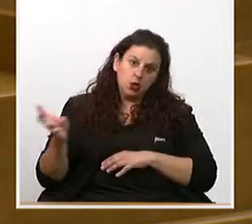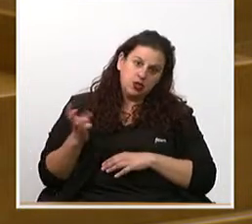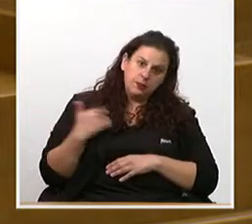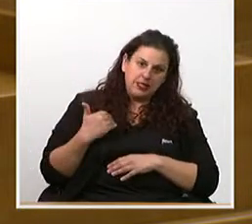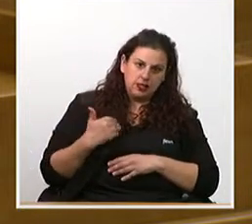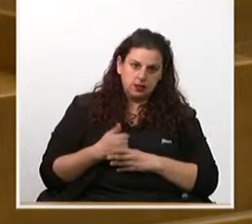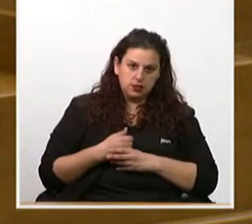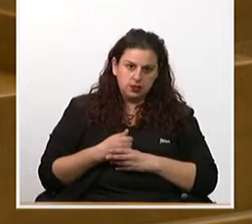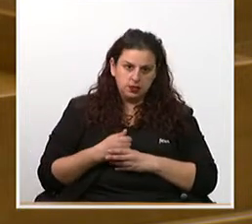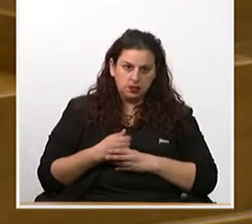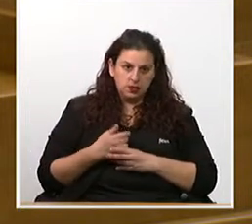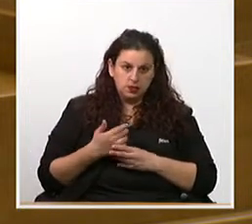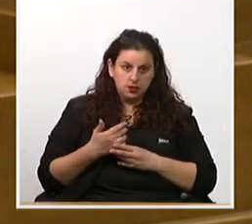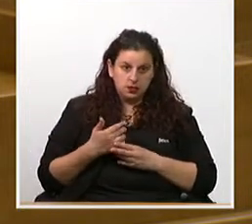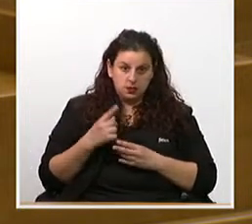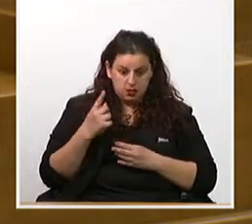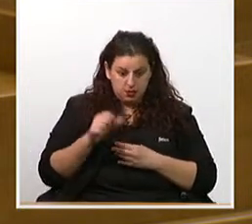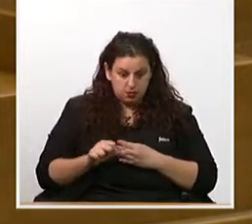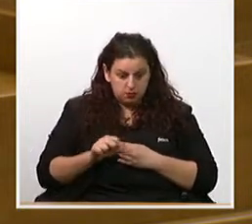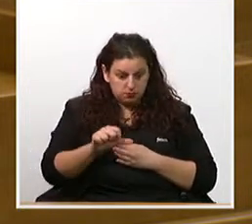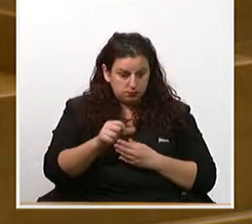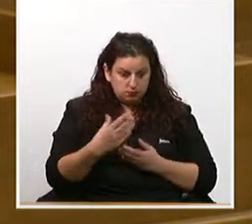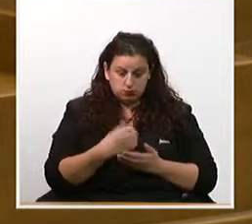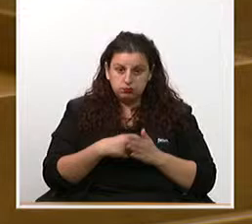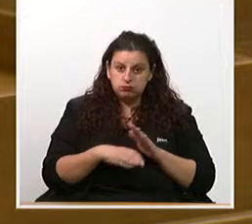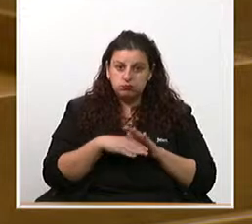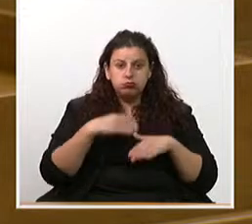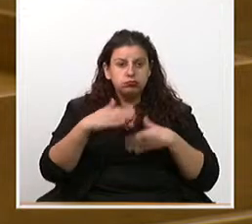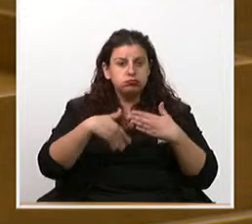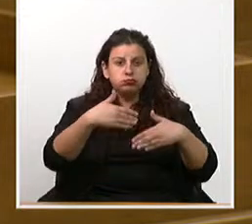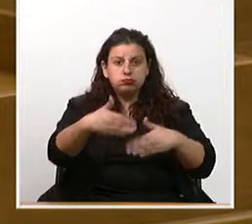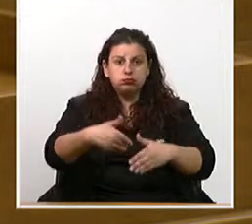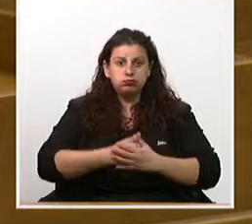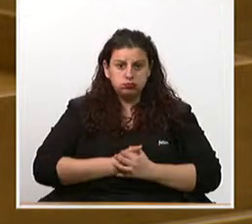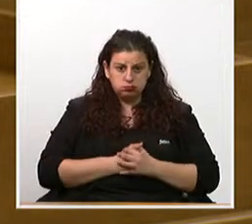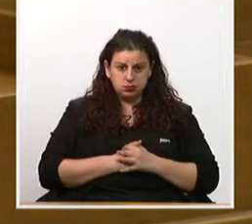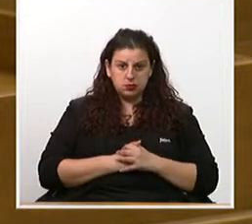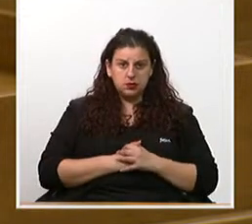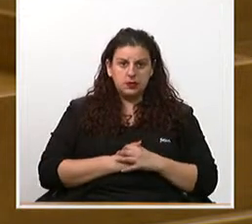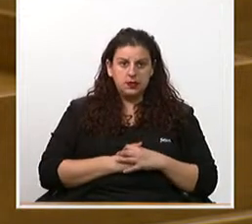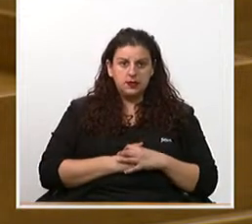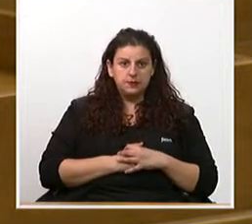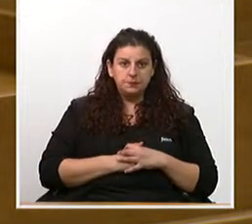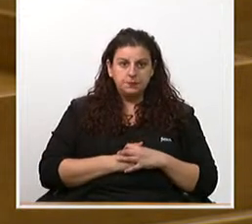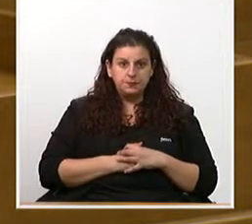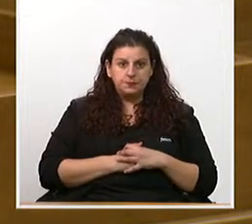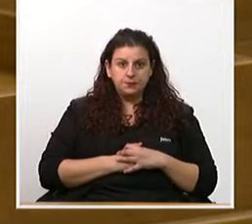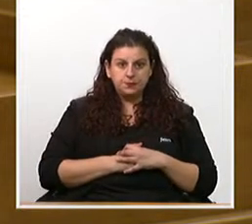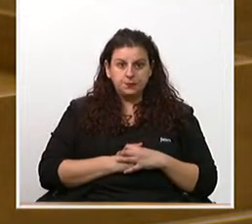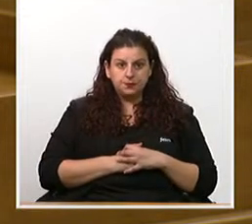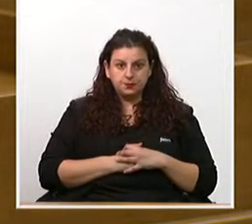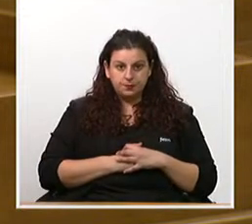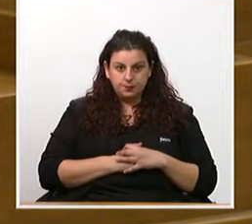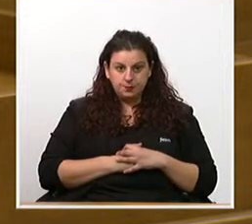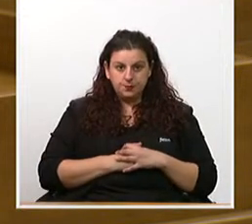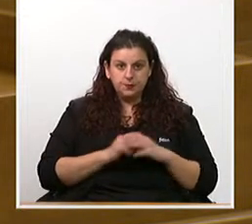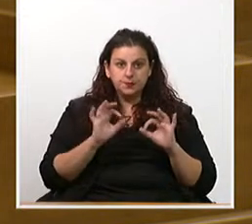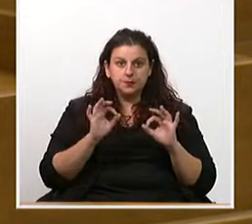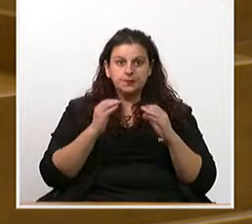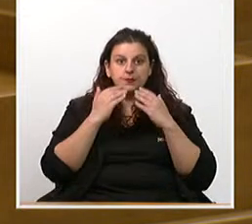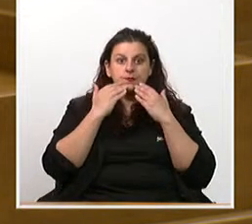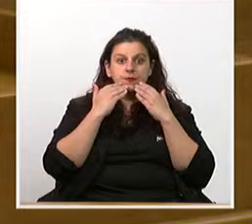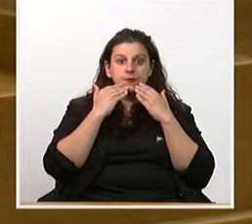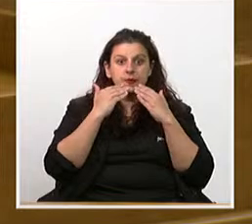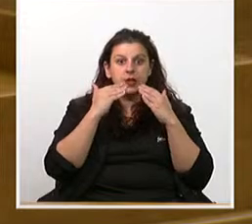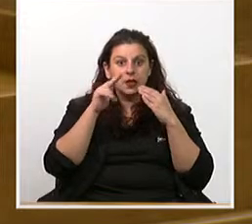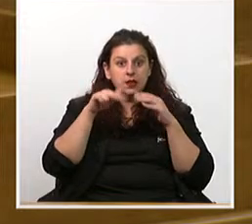acá eh Y desde ahí todo ha ido en esa misma con esa misma voluntad no respecto a al agradecimiento lago extensivo también